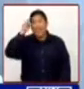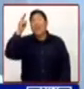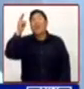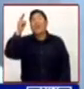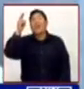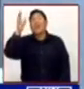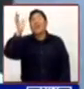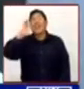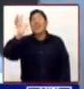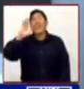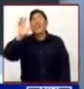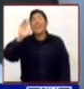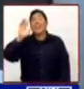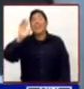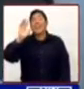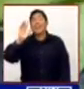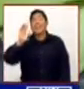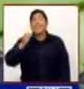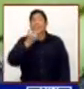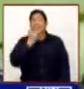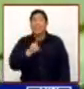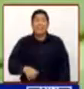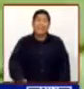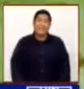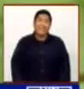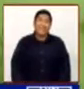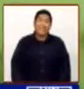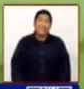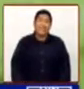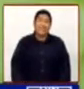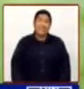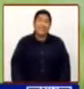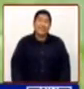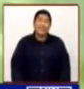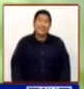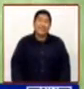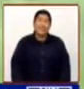¡Hola, Luis! Cuidado con el suero, Luis.